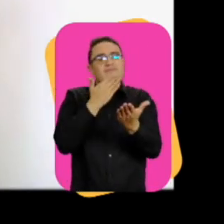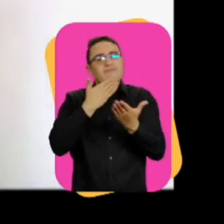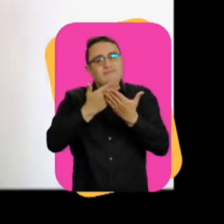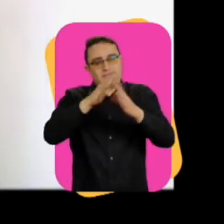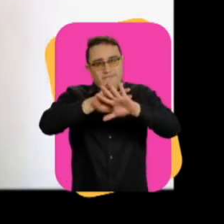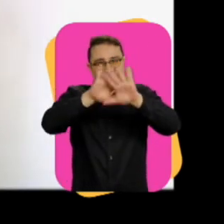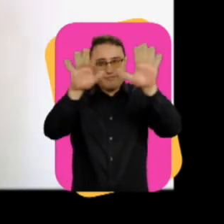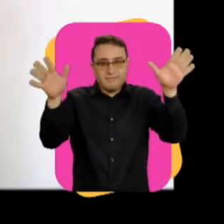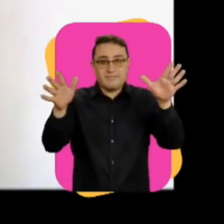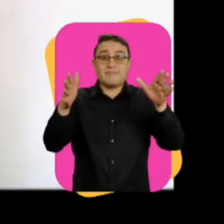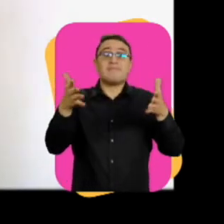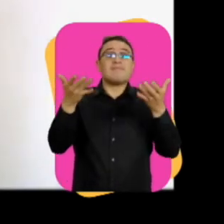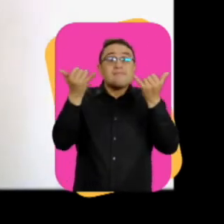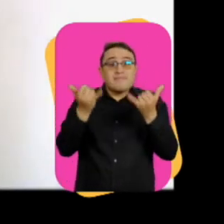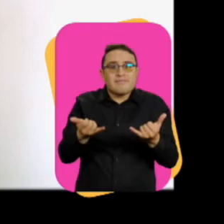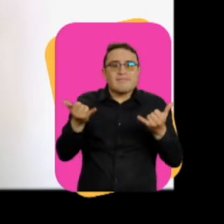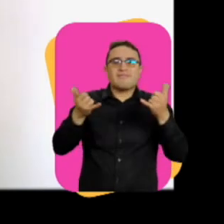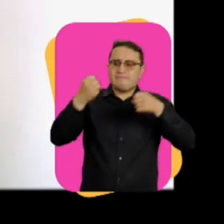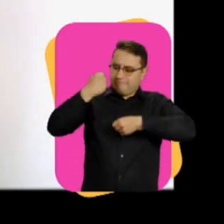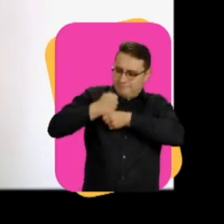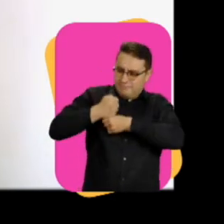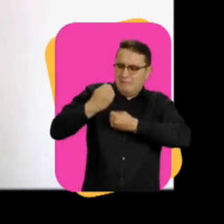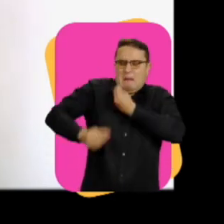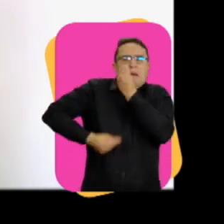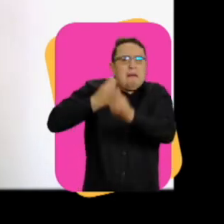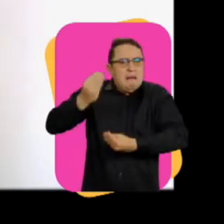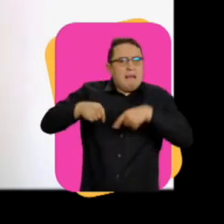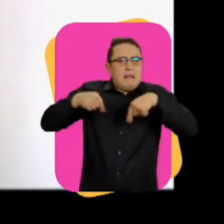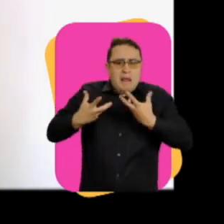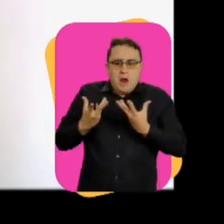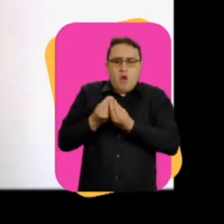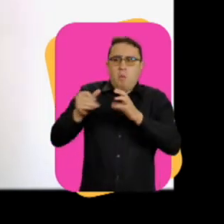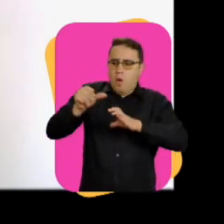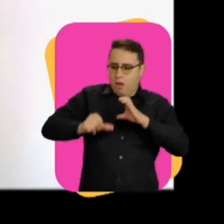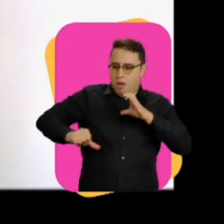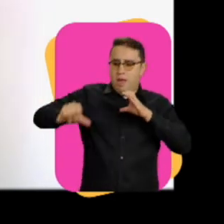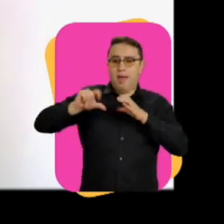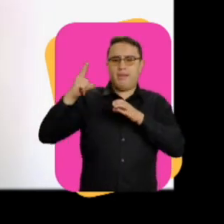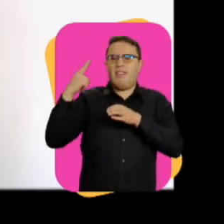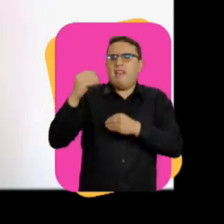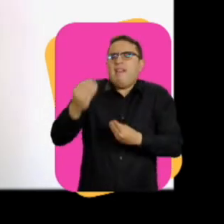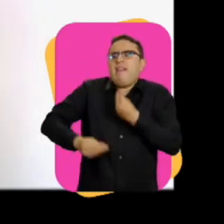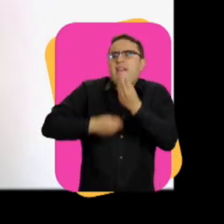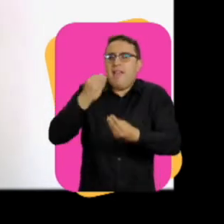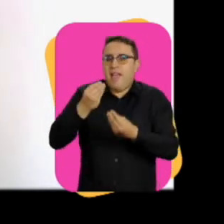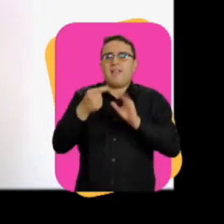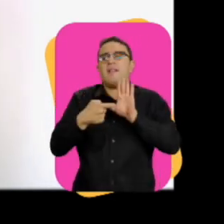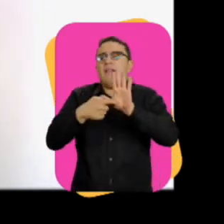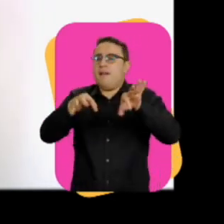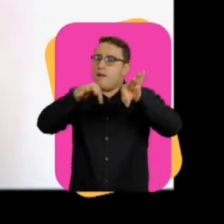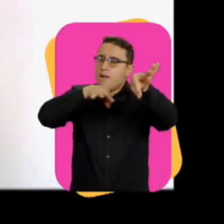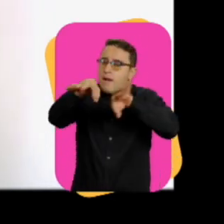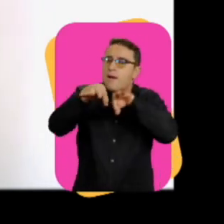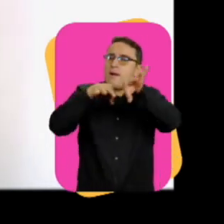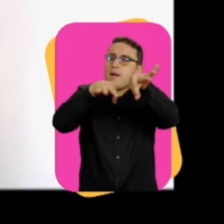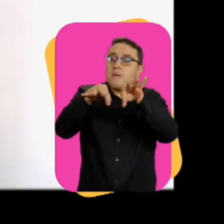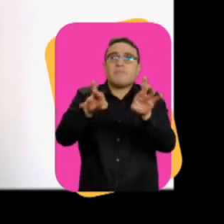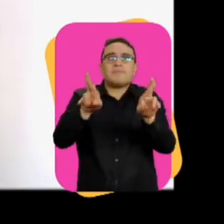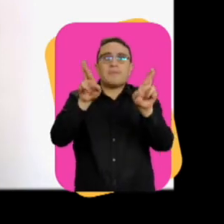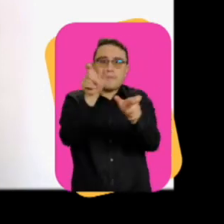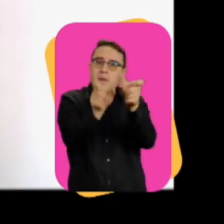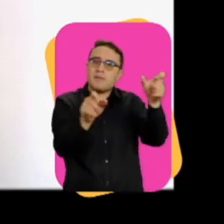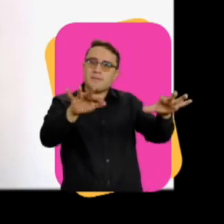13. Me encanta hablar pues, de nuestro trabajo, de lo que hace el equipo digital. Esperemos entregarle información a la gente